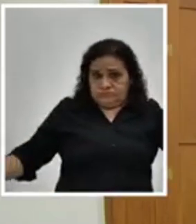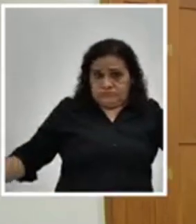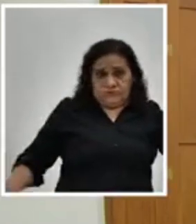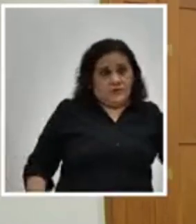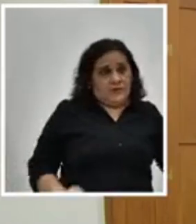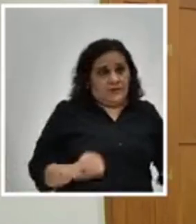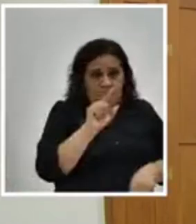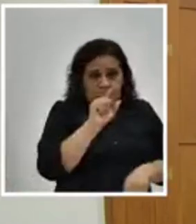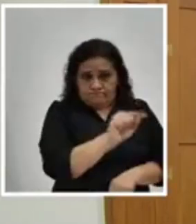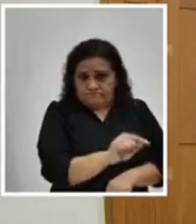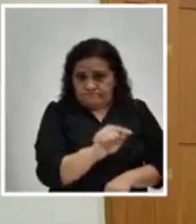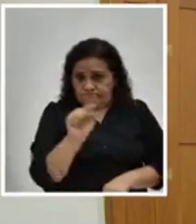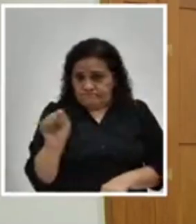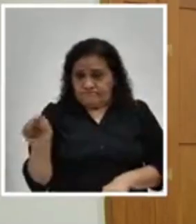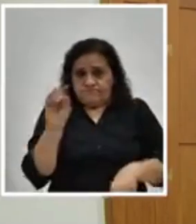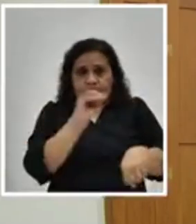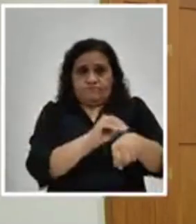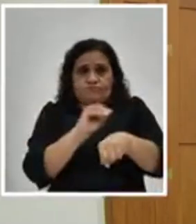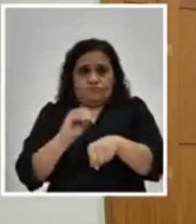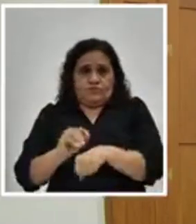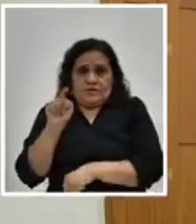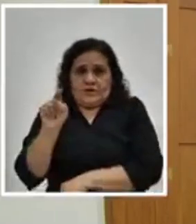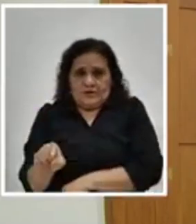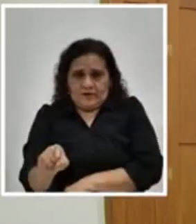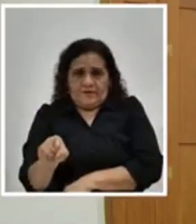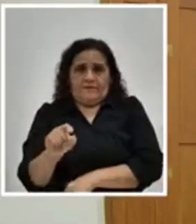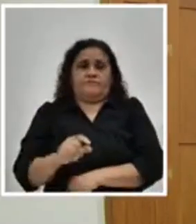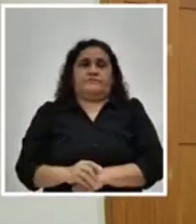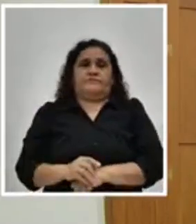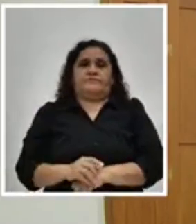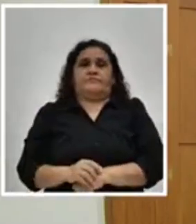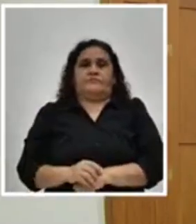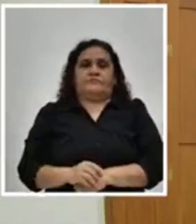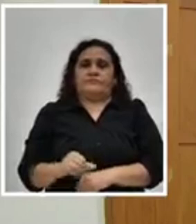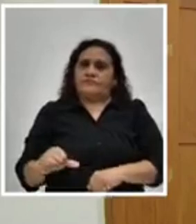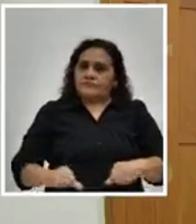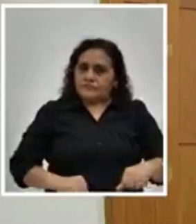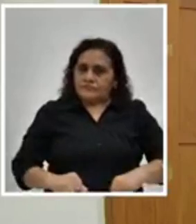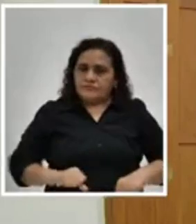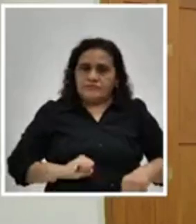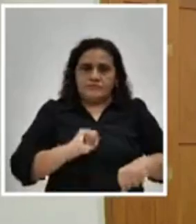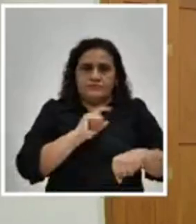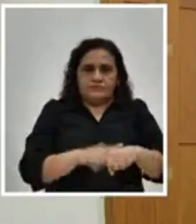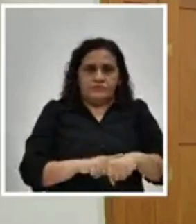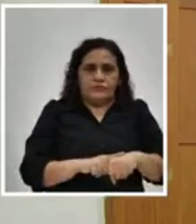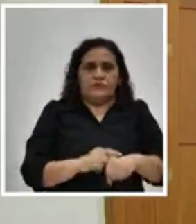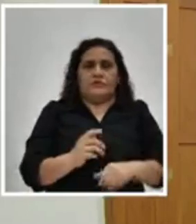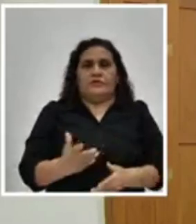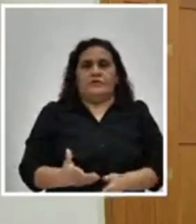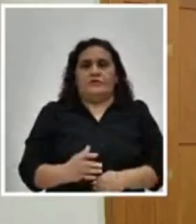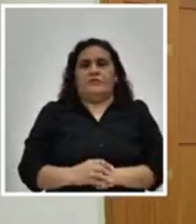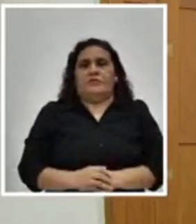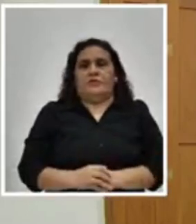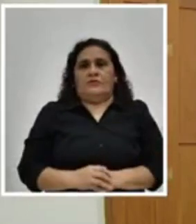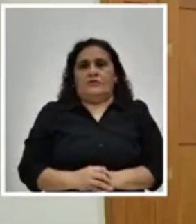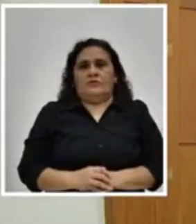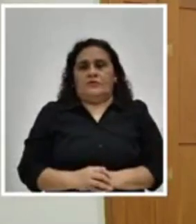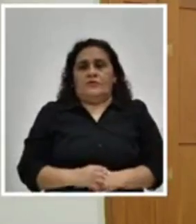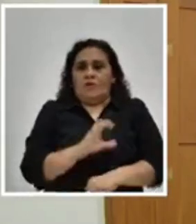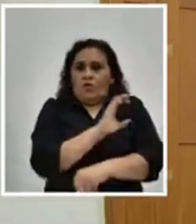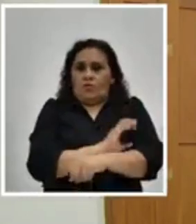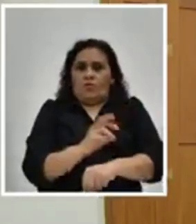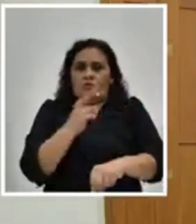puntos claves de nuestro municipio. Realizamos acciones especiales como Ecocine, en donde en coordinación con